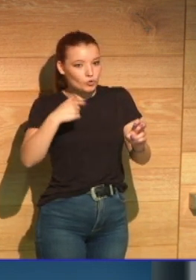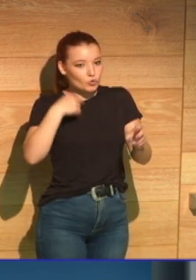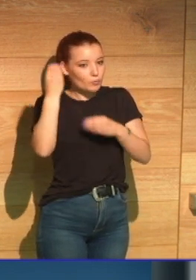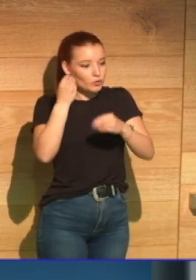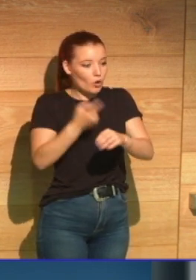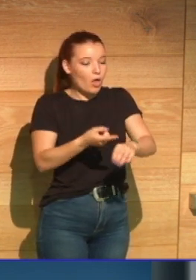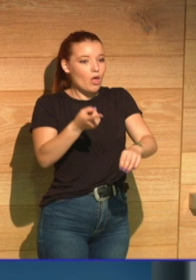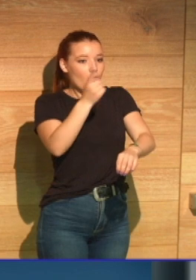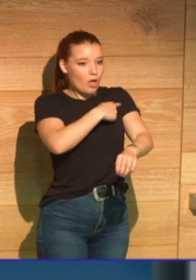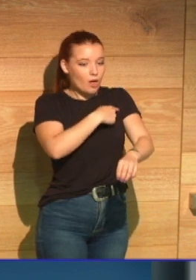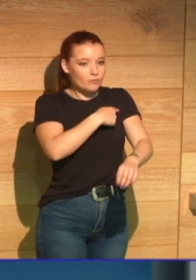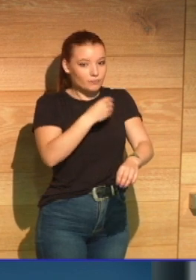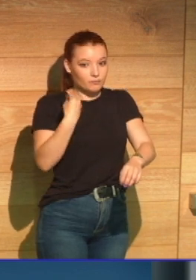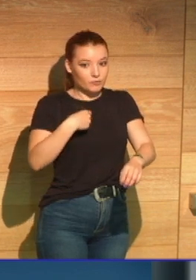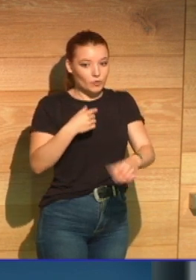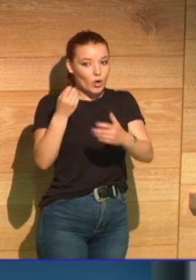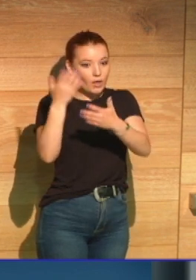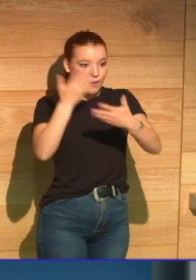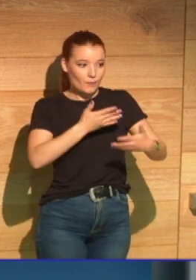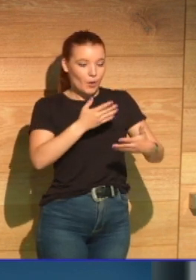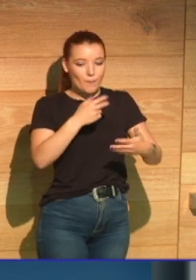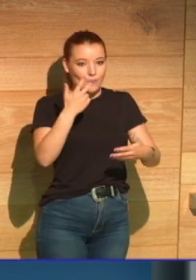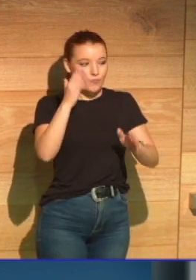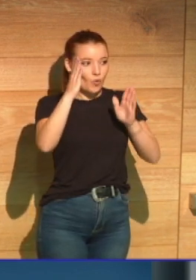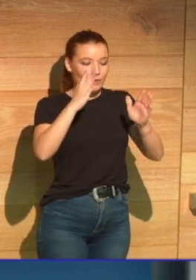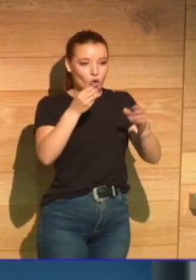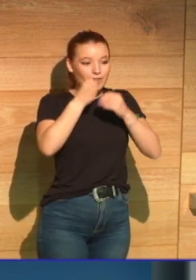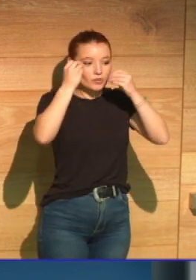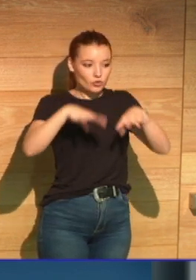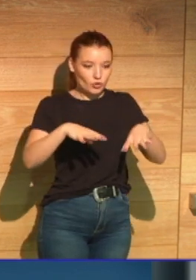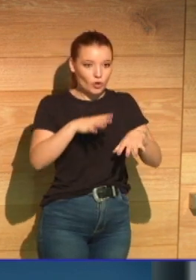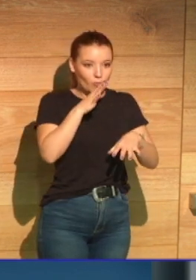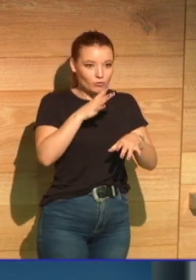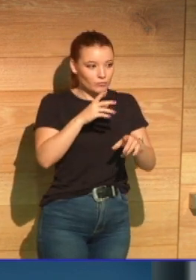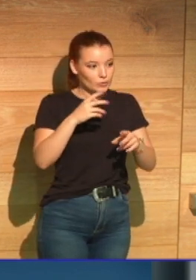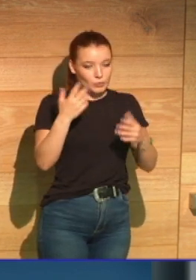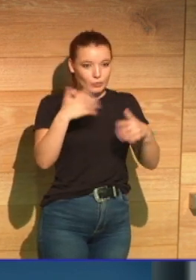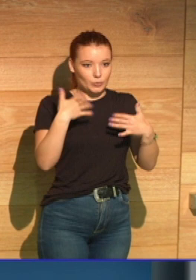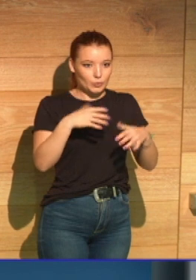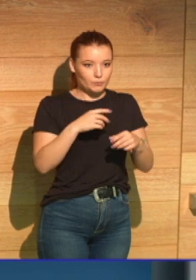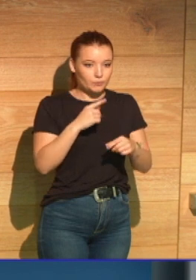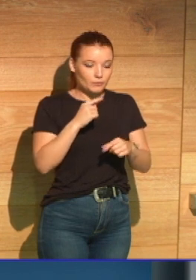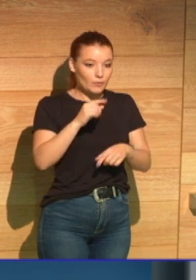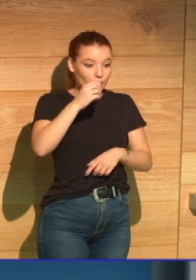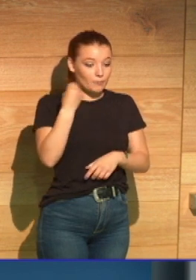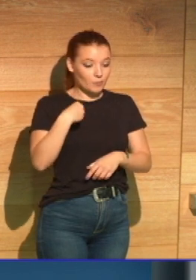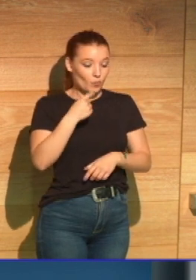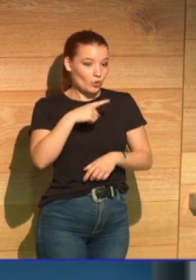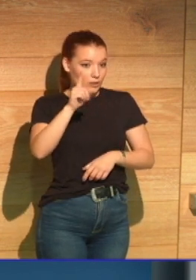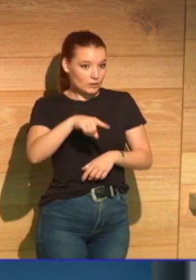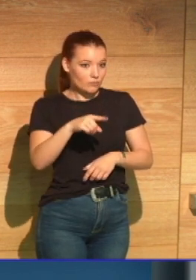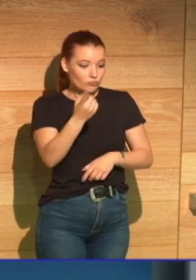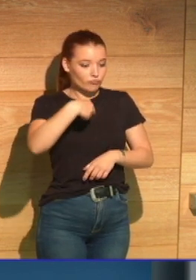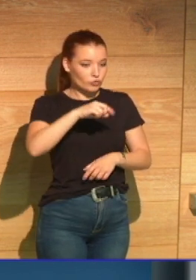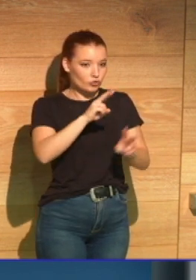quisiera invitarles a reconocer que están en un momento histórico en cuanto al ámbito de los museos se refiere, en este mes en el que celebramos a los museos, recuperar